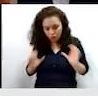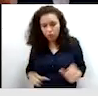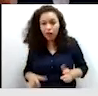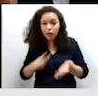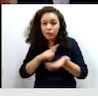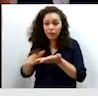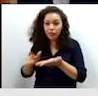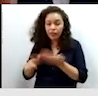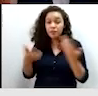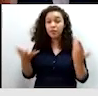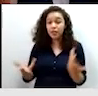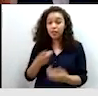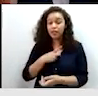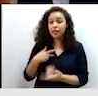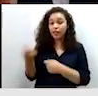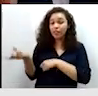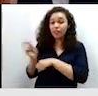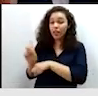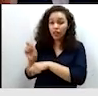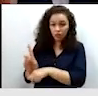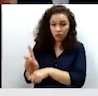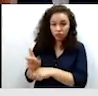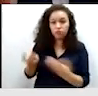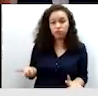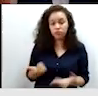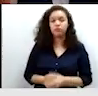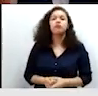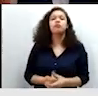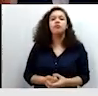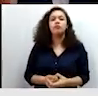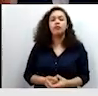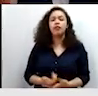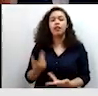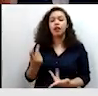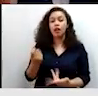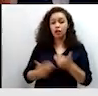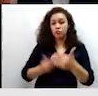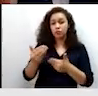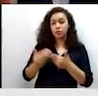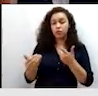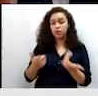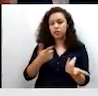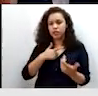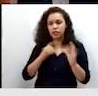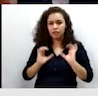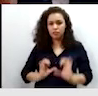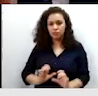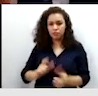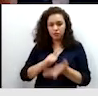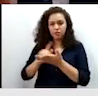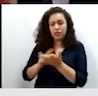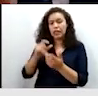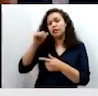personal debe de ser diario y hay algunos procesos de la higiene que deben de ser